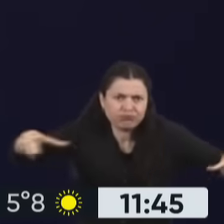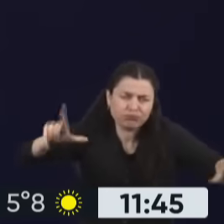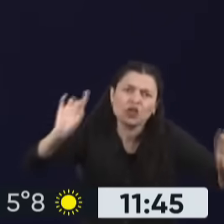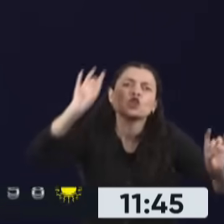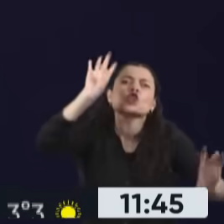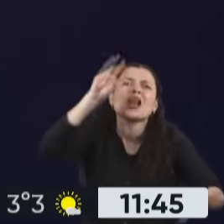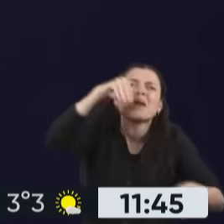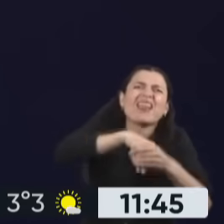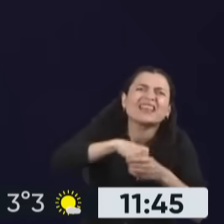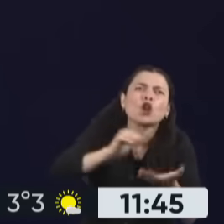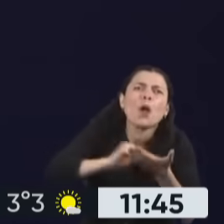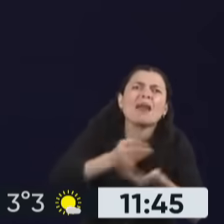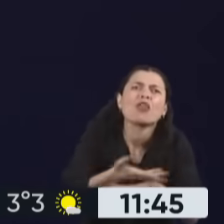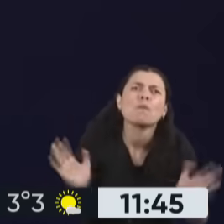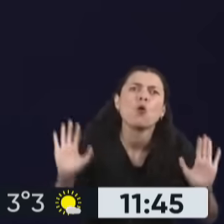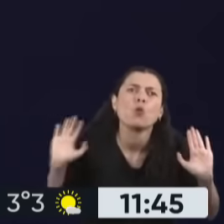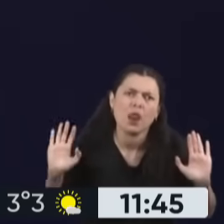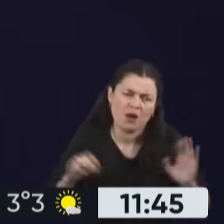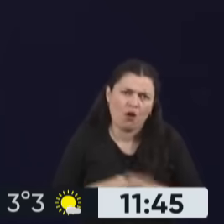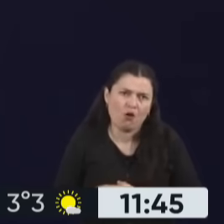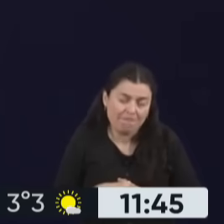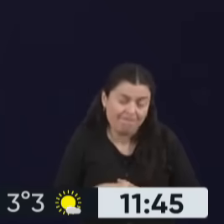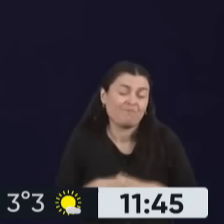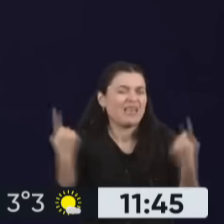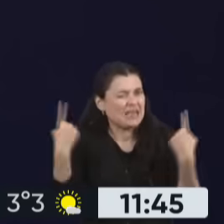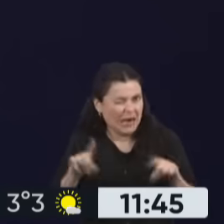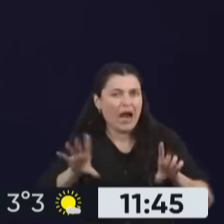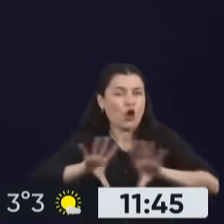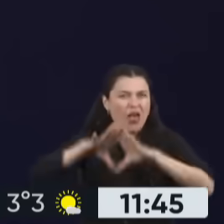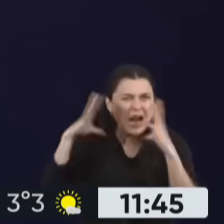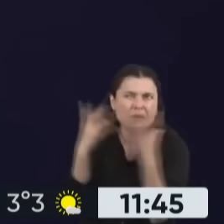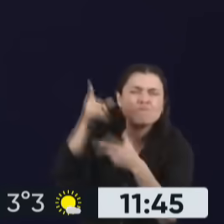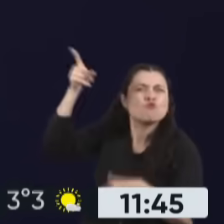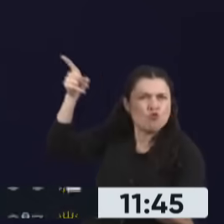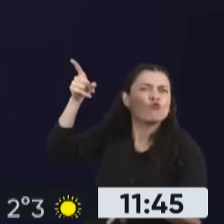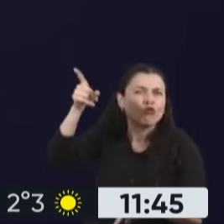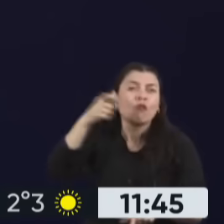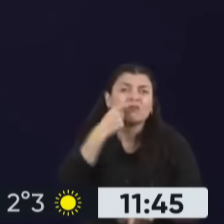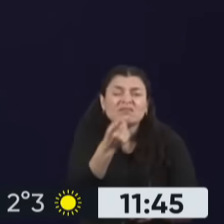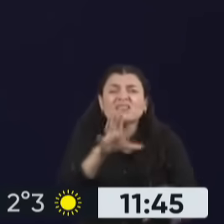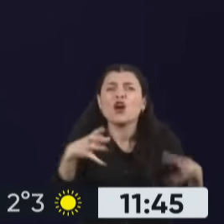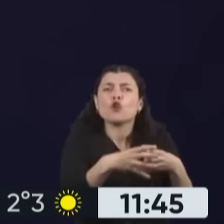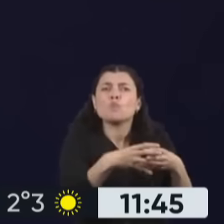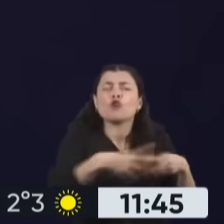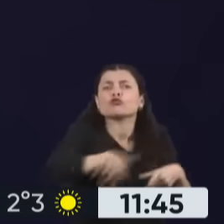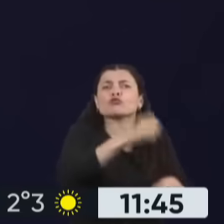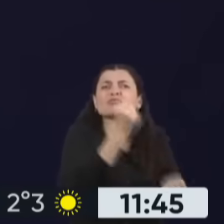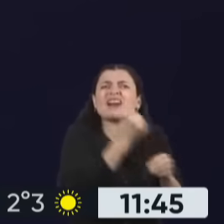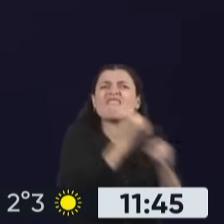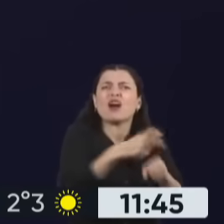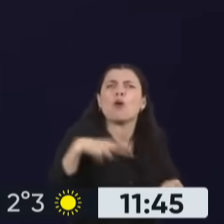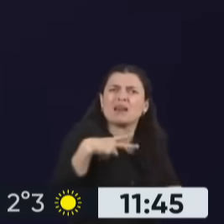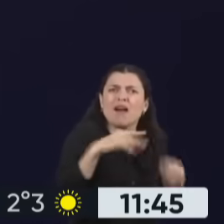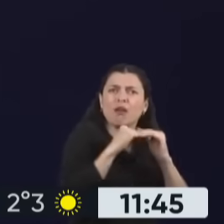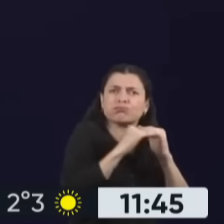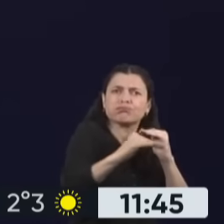te diría que debe ser de los pocos casos en el mundo, tener congelado el nivel de empleo durante más de